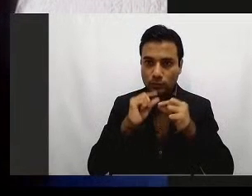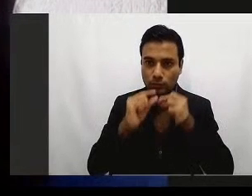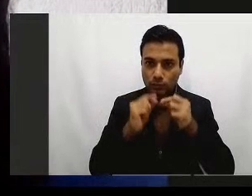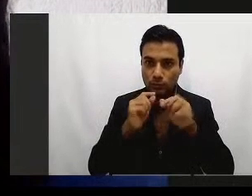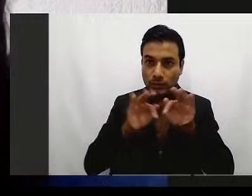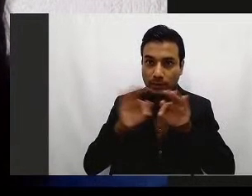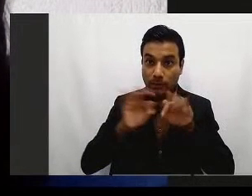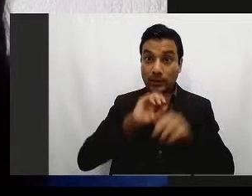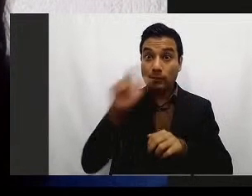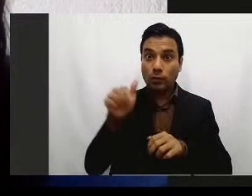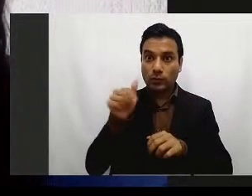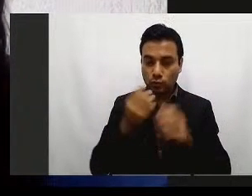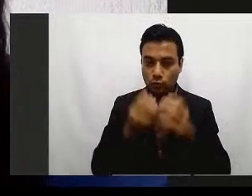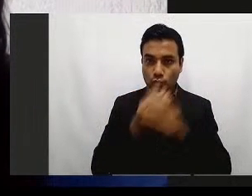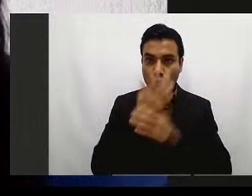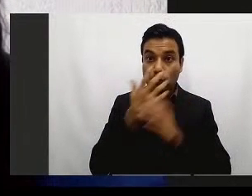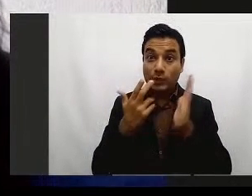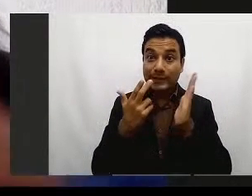taller